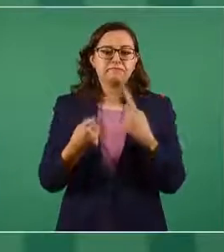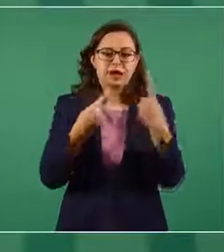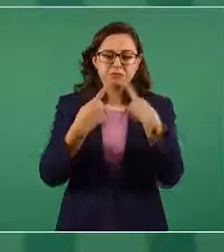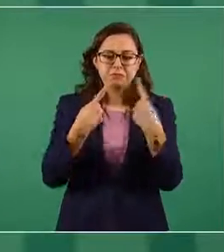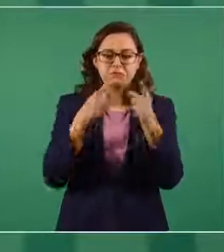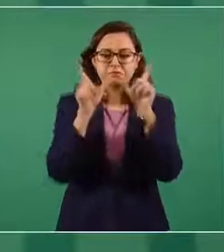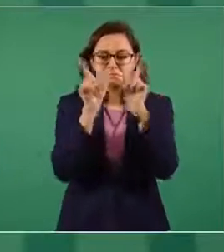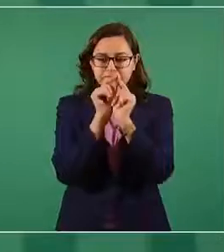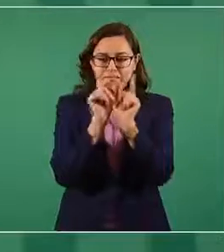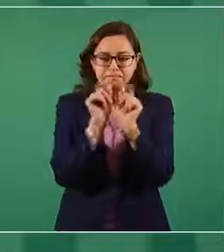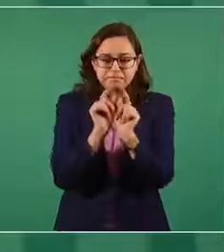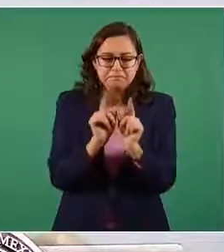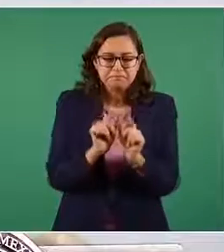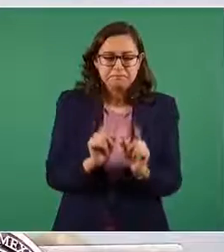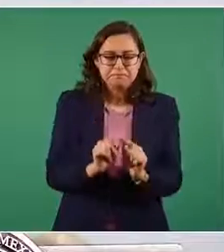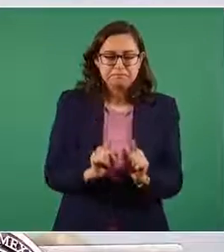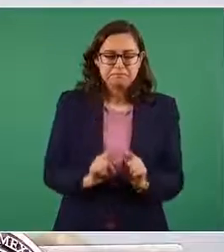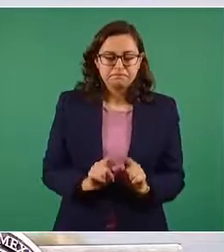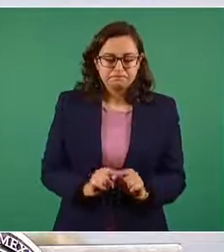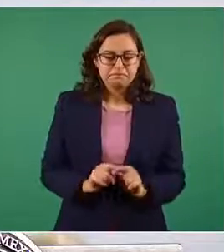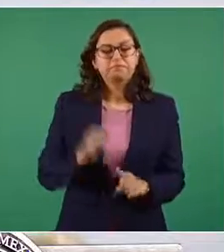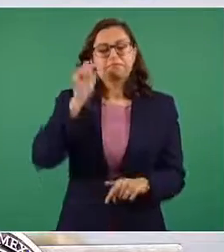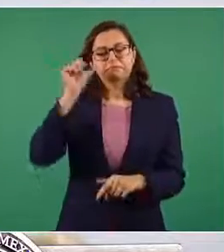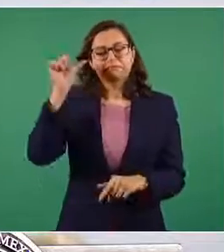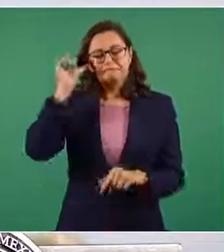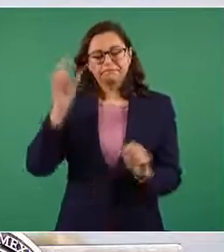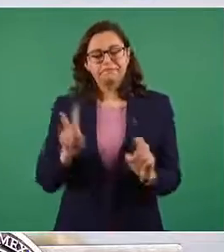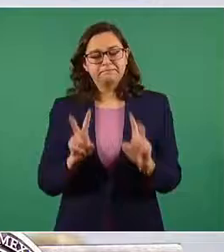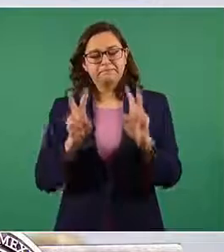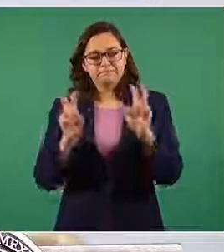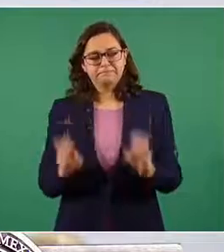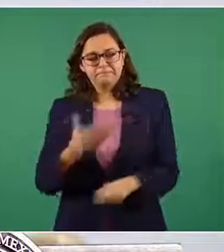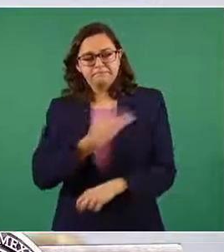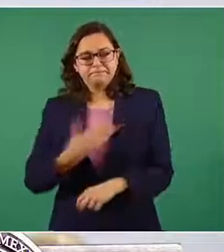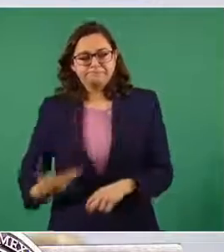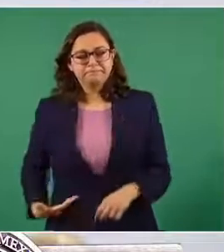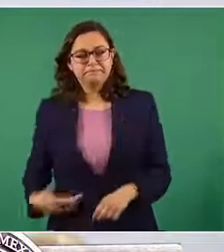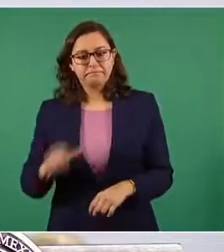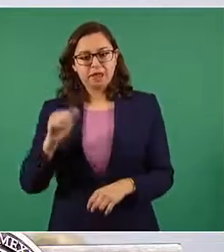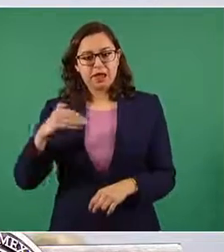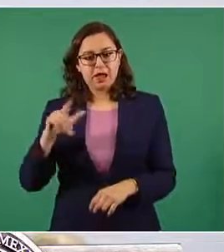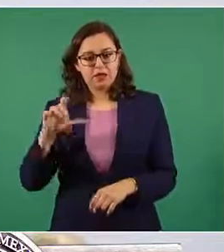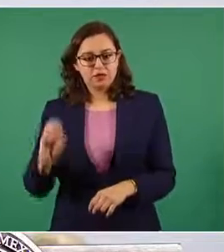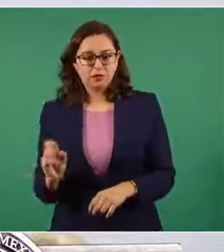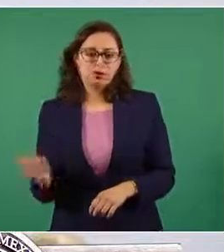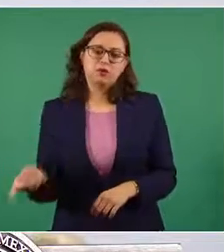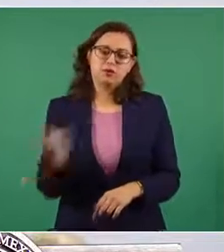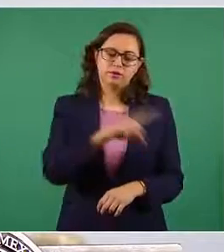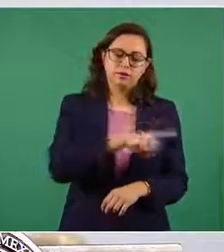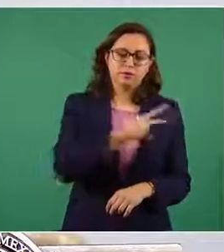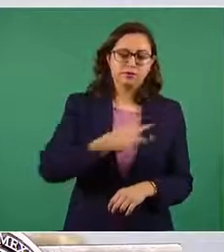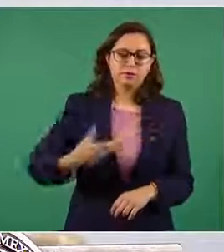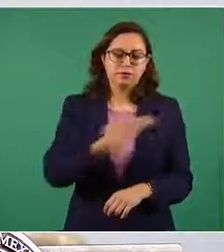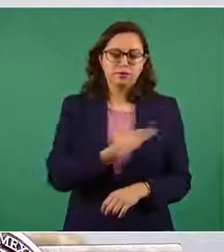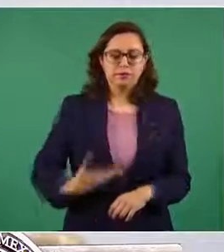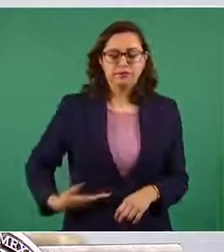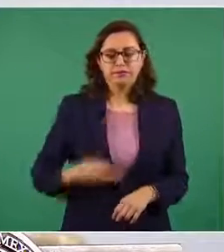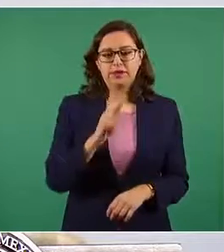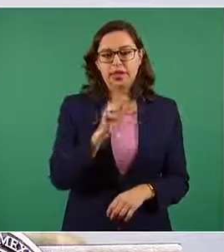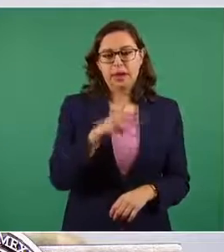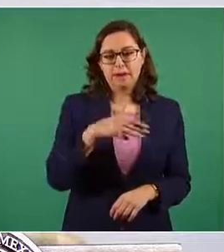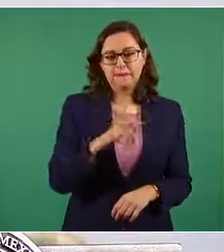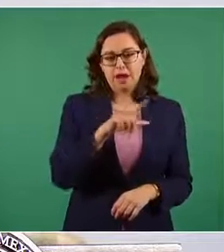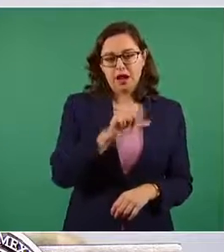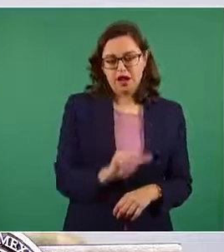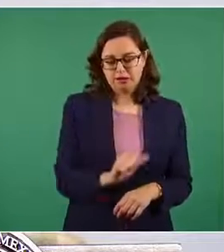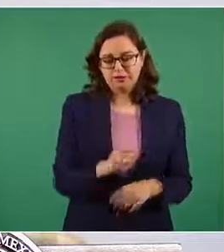corta pero sustanciosa pudo conversar el señor presidente de la República con la vicepresidenta Harris y que hoy vamos a